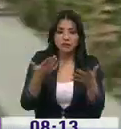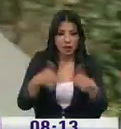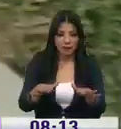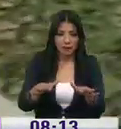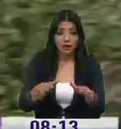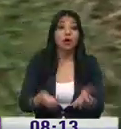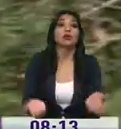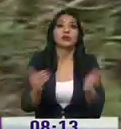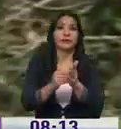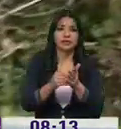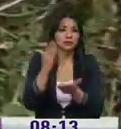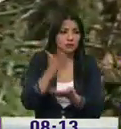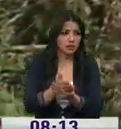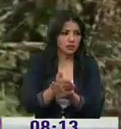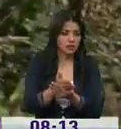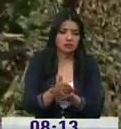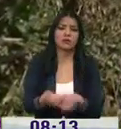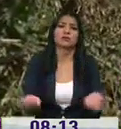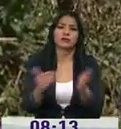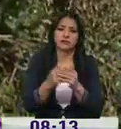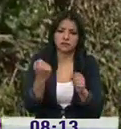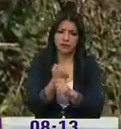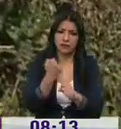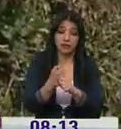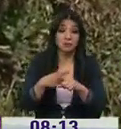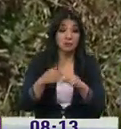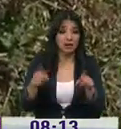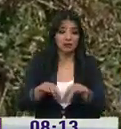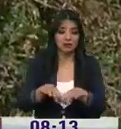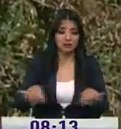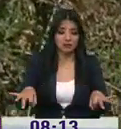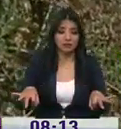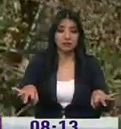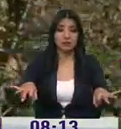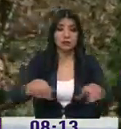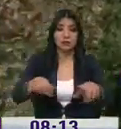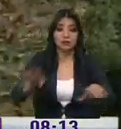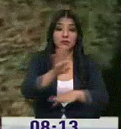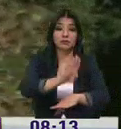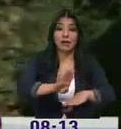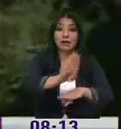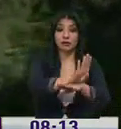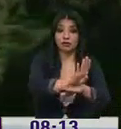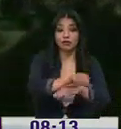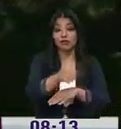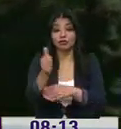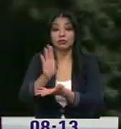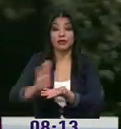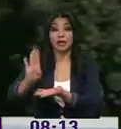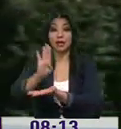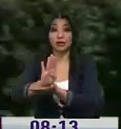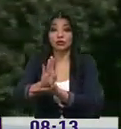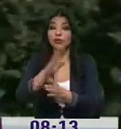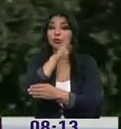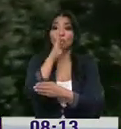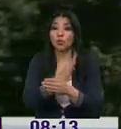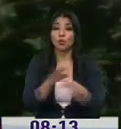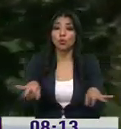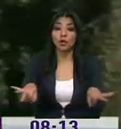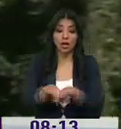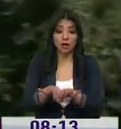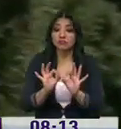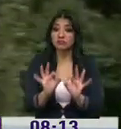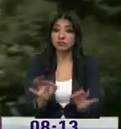a completar. Pero a la larga o a la corta, las acometidas, tanto del un lado del barrio de Ana María como el barrio de San Vicente, nunca se